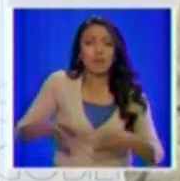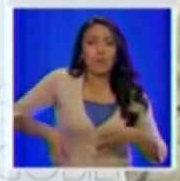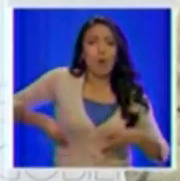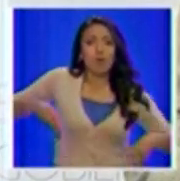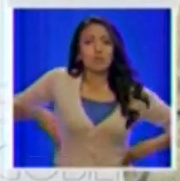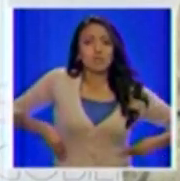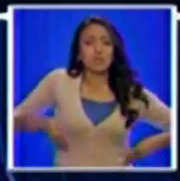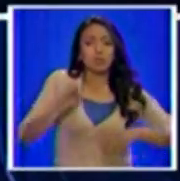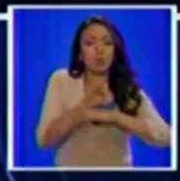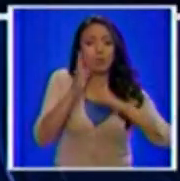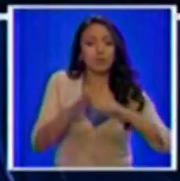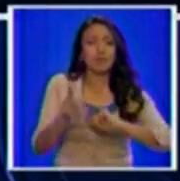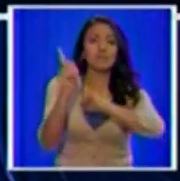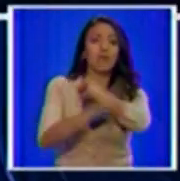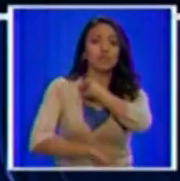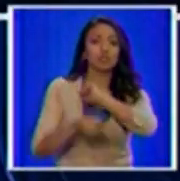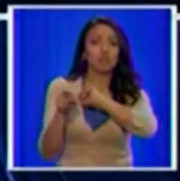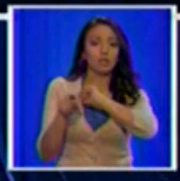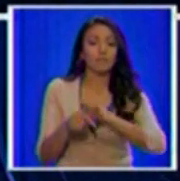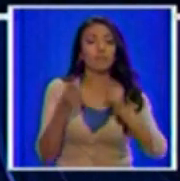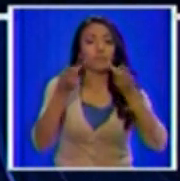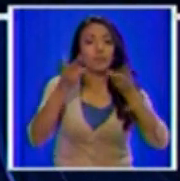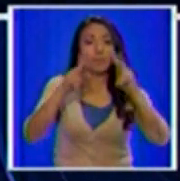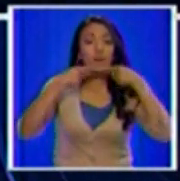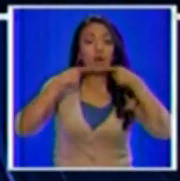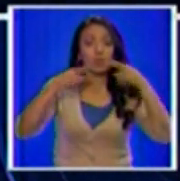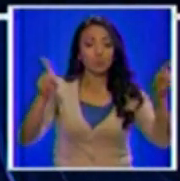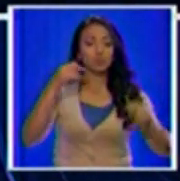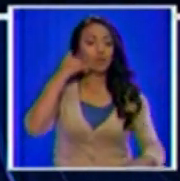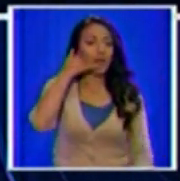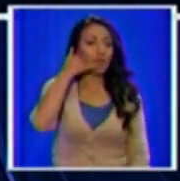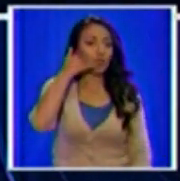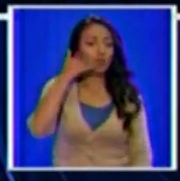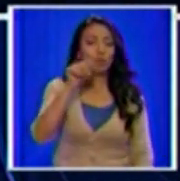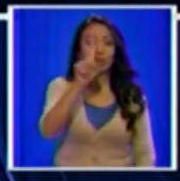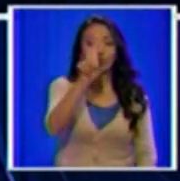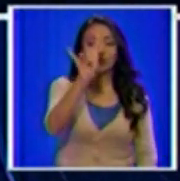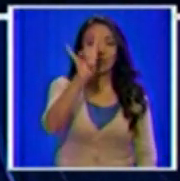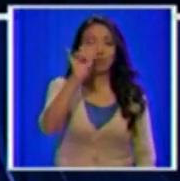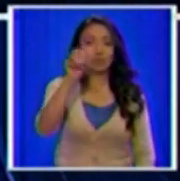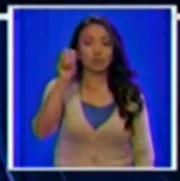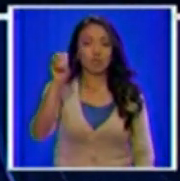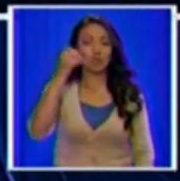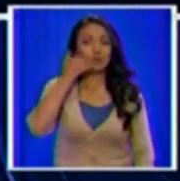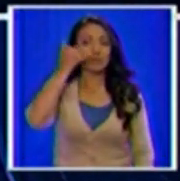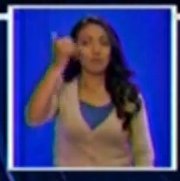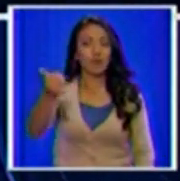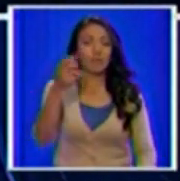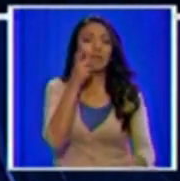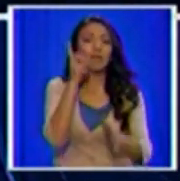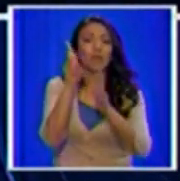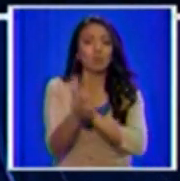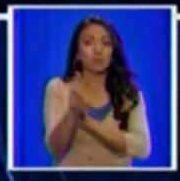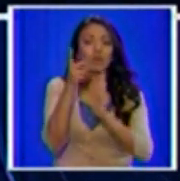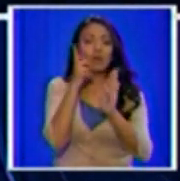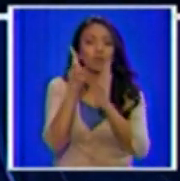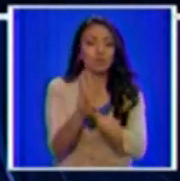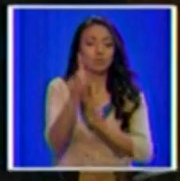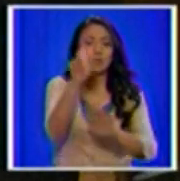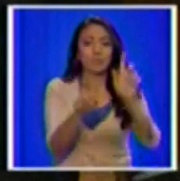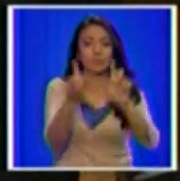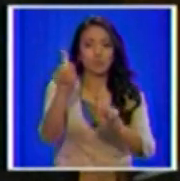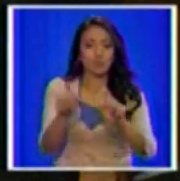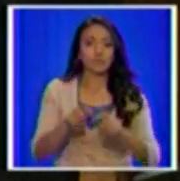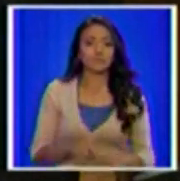sean sancionados. También anunció la apertura de la línea 1-800 indebidos para receptar las denuncias de los